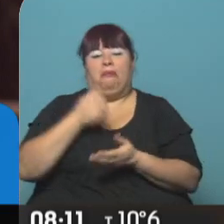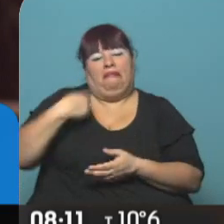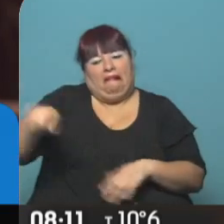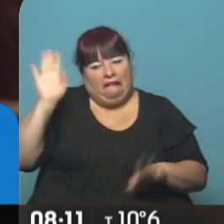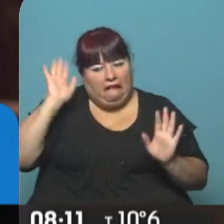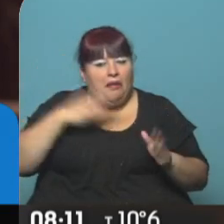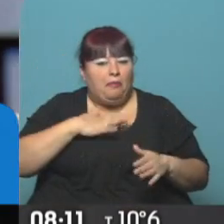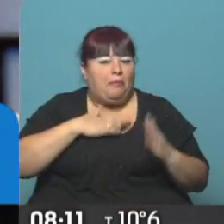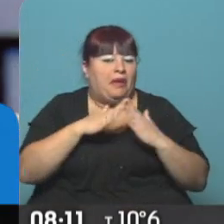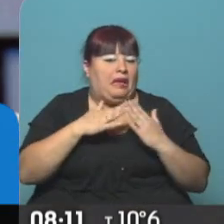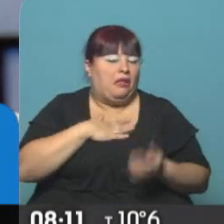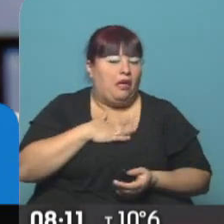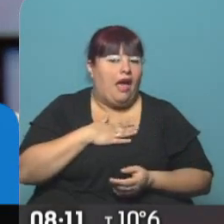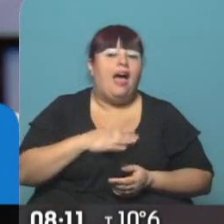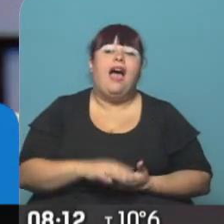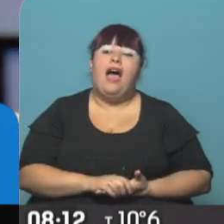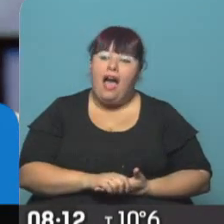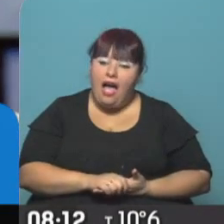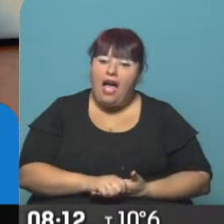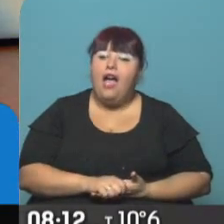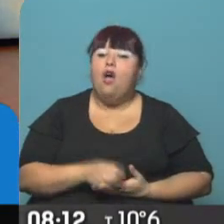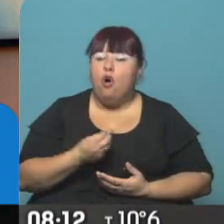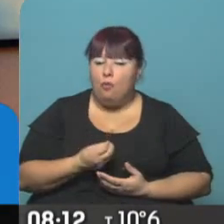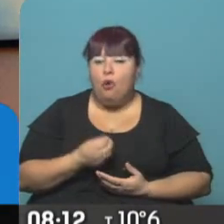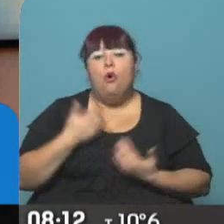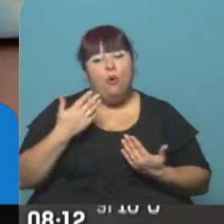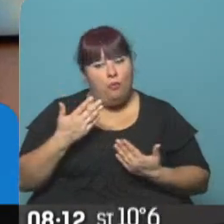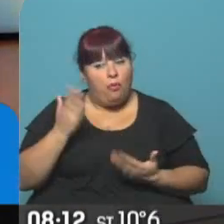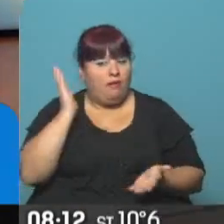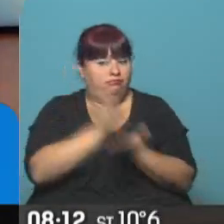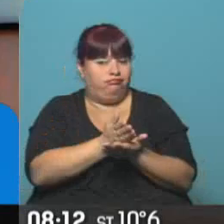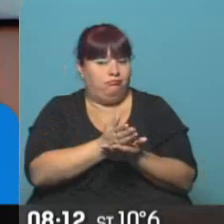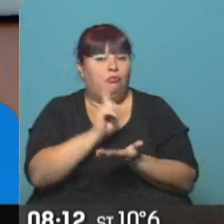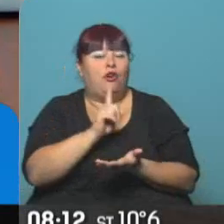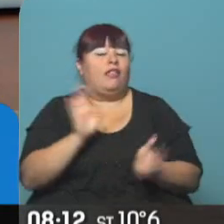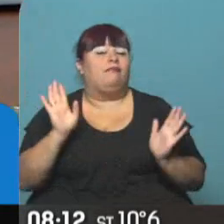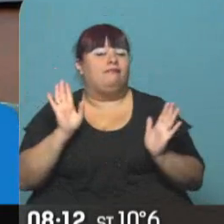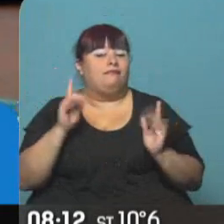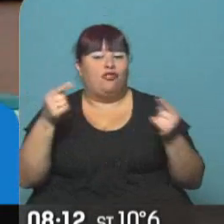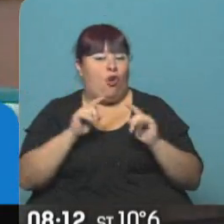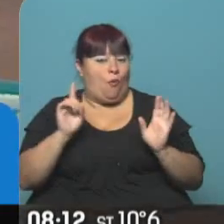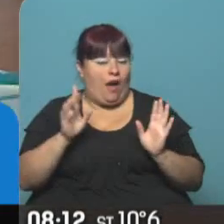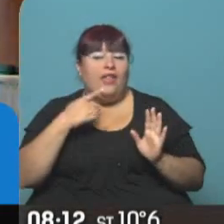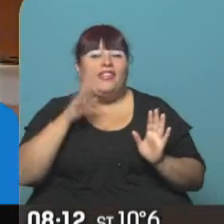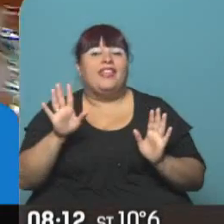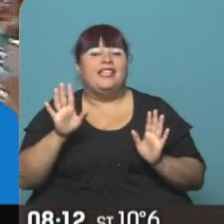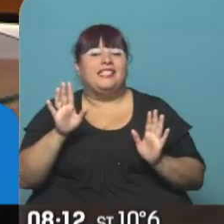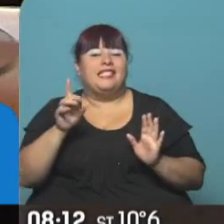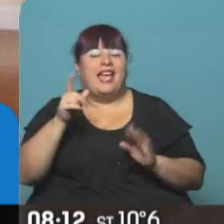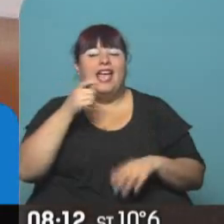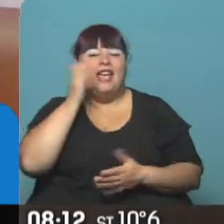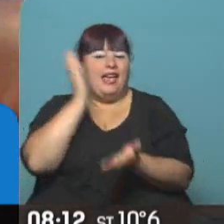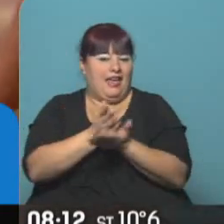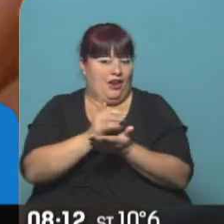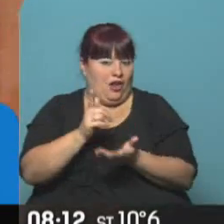tiene bien de familia a mira le pueden caer porque no pone no pone se dice es la figura